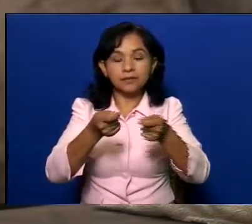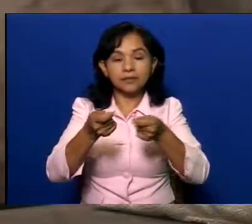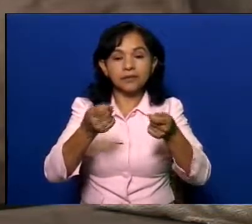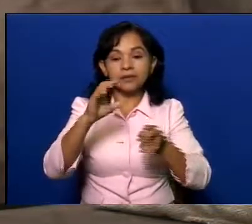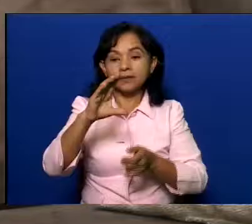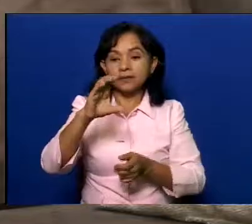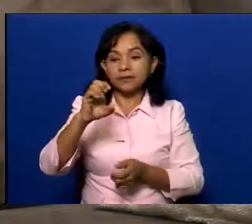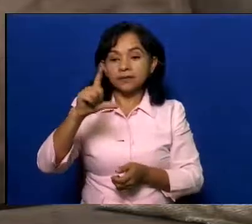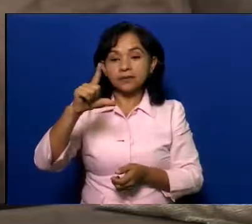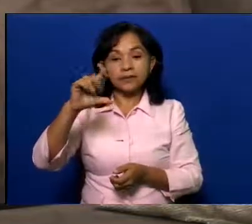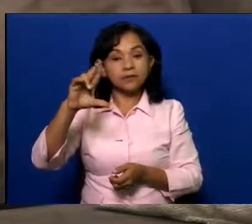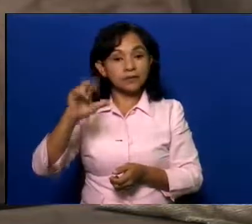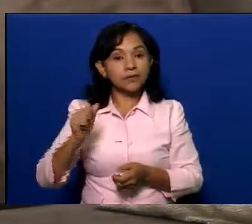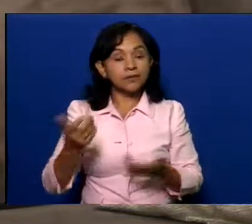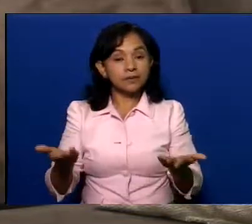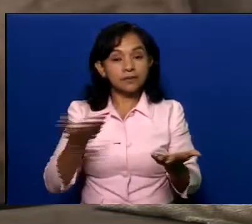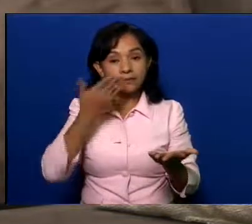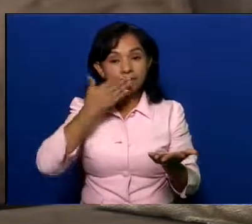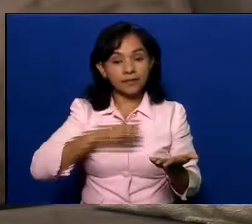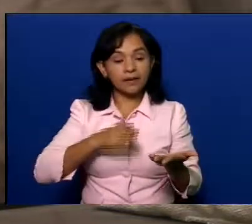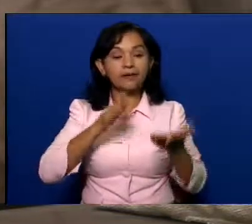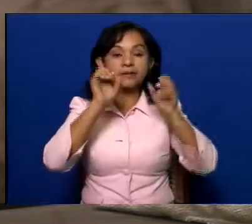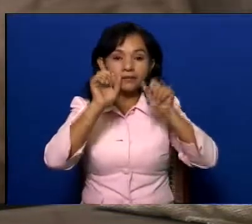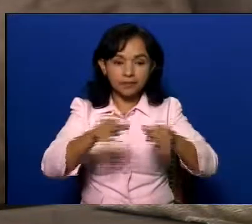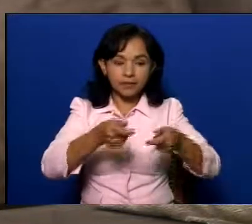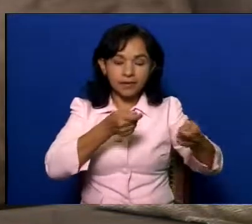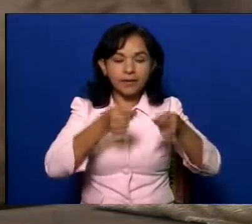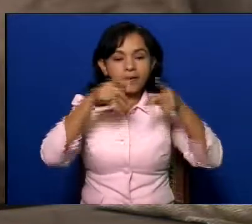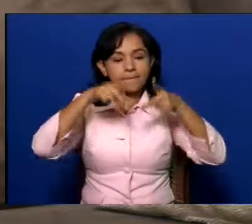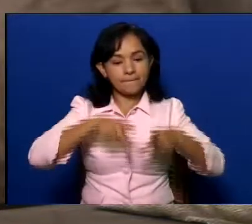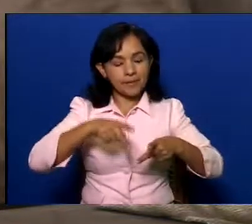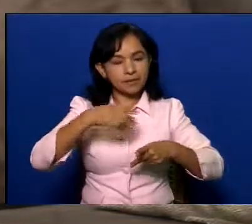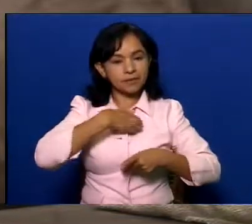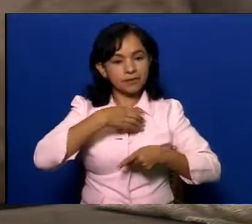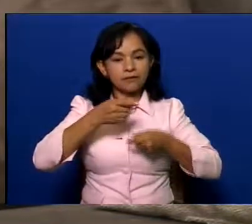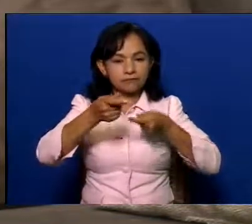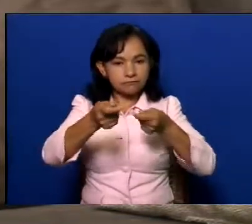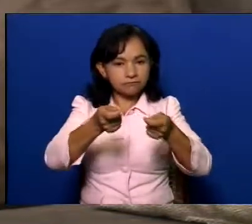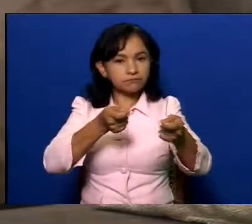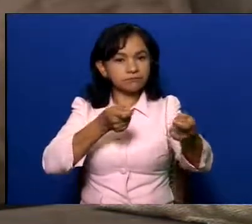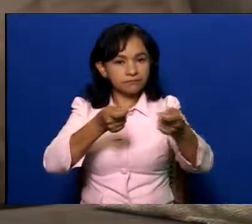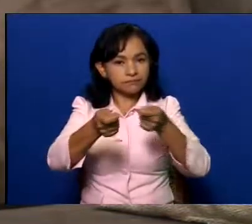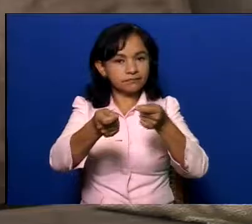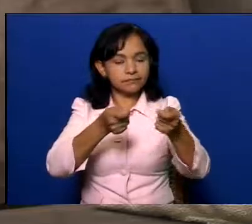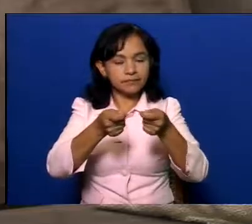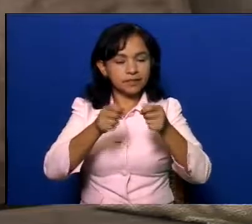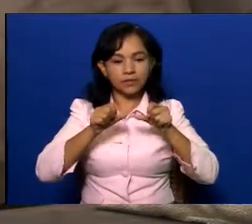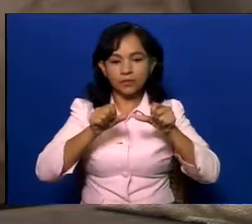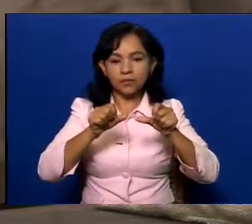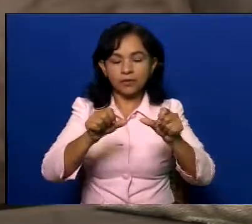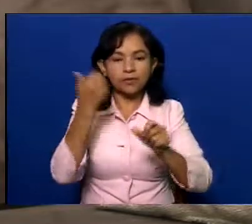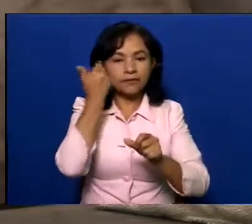las células malignas, y entonces se logra la persona controlar y no sigue pues el proceso.